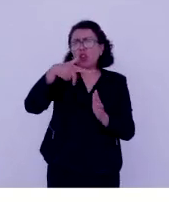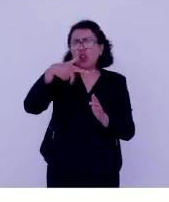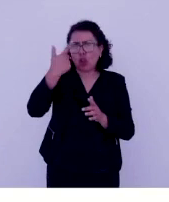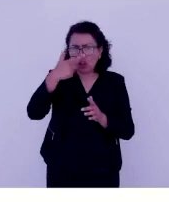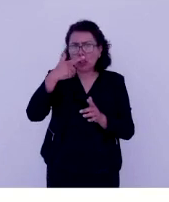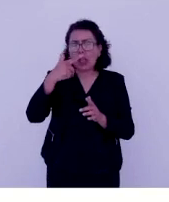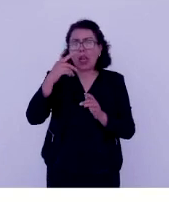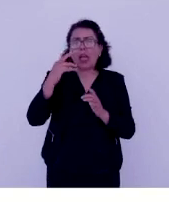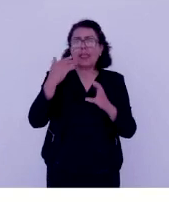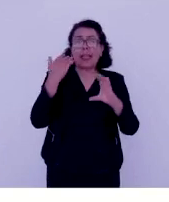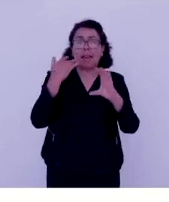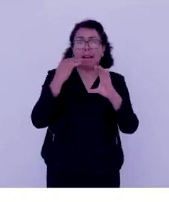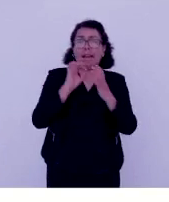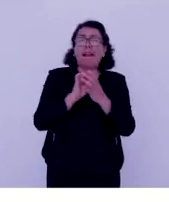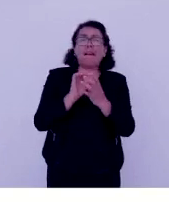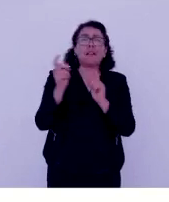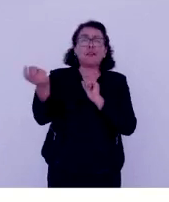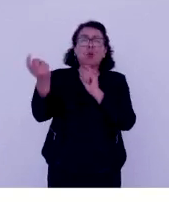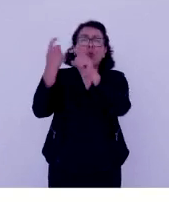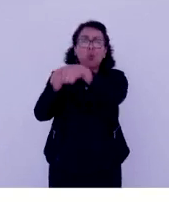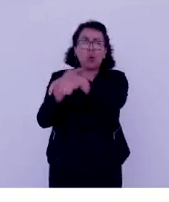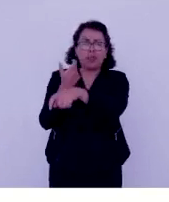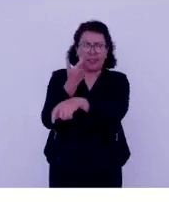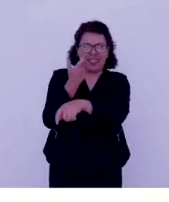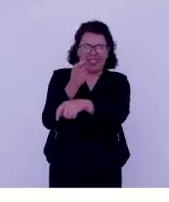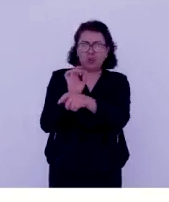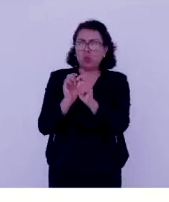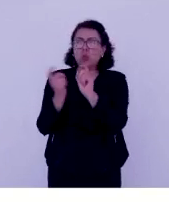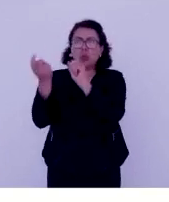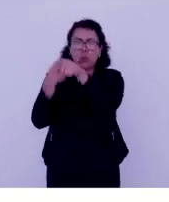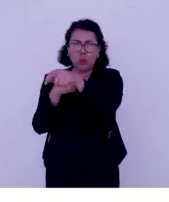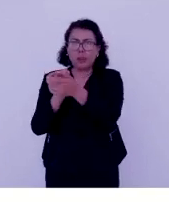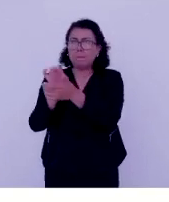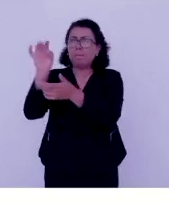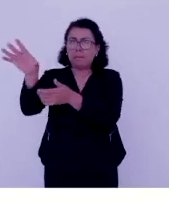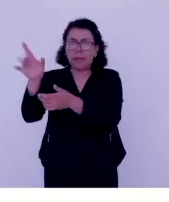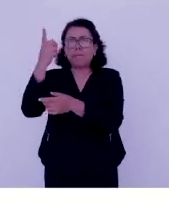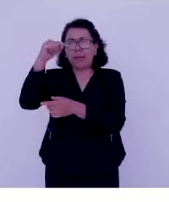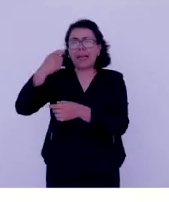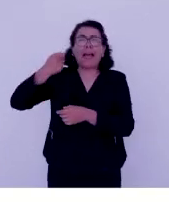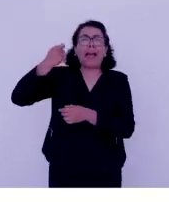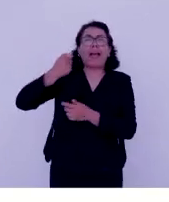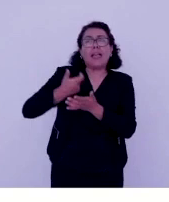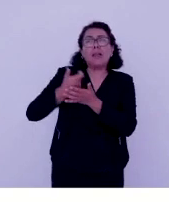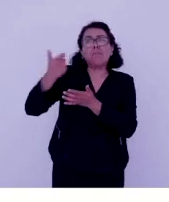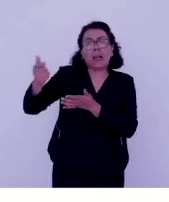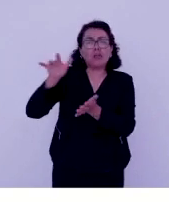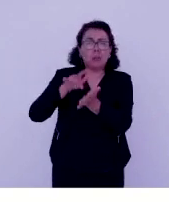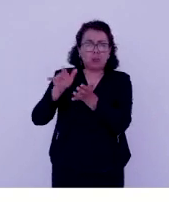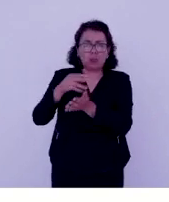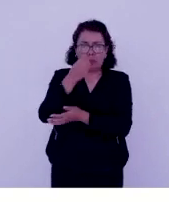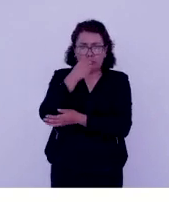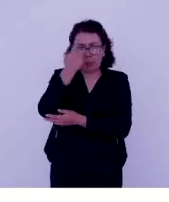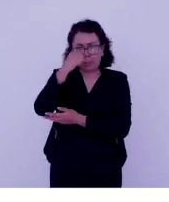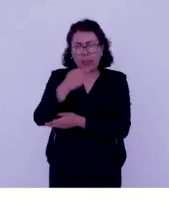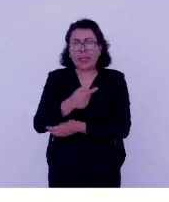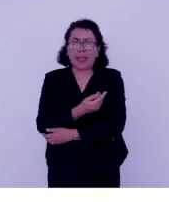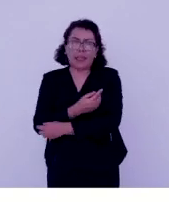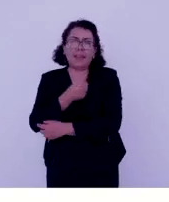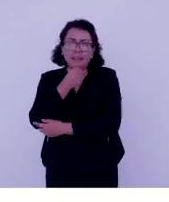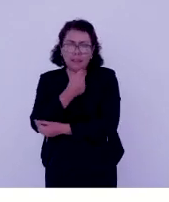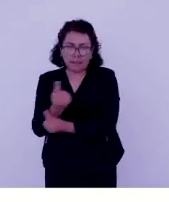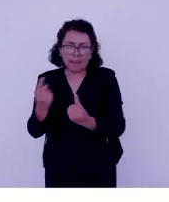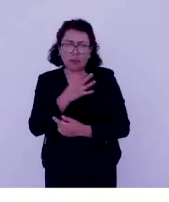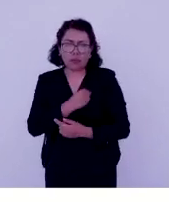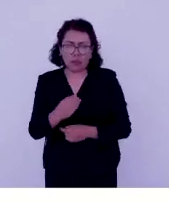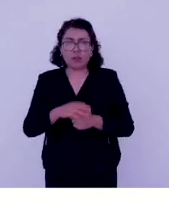transferencias electrónicas a las cuentas de beneficiarios principalmente en movimientos de pensión alimenticia agilización en trámites es que impacta